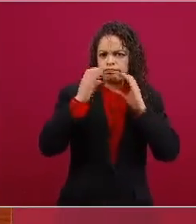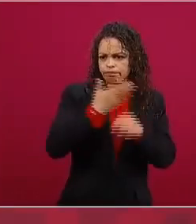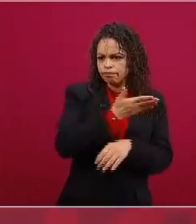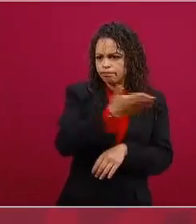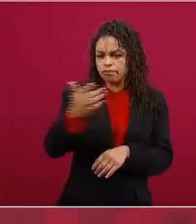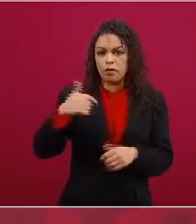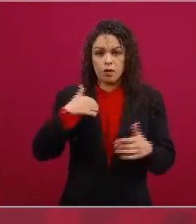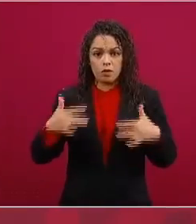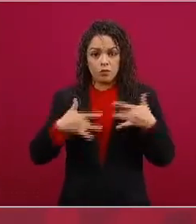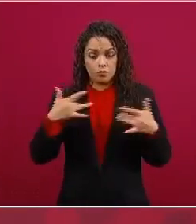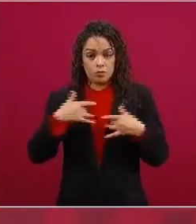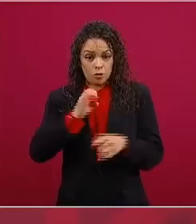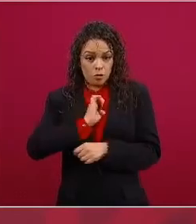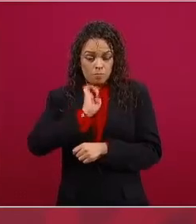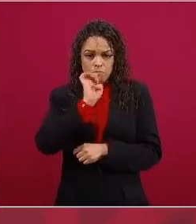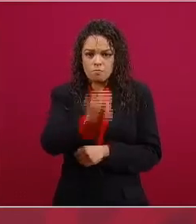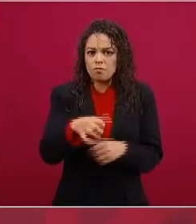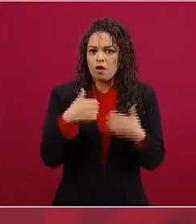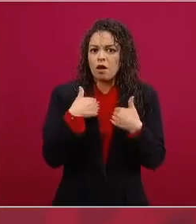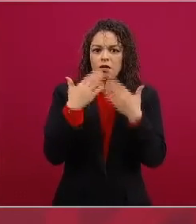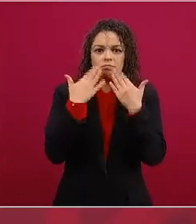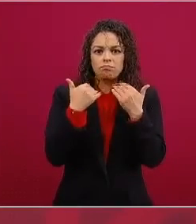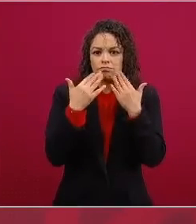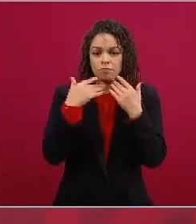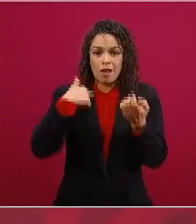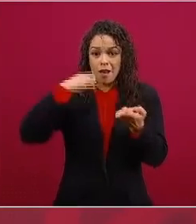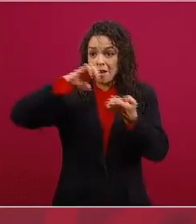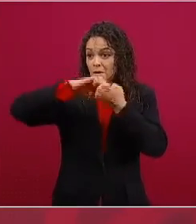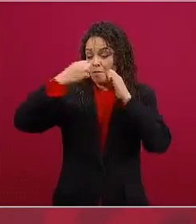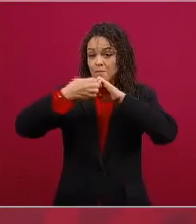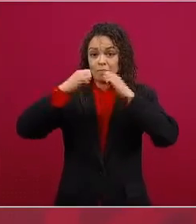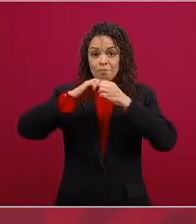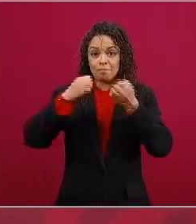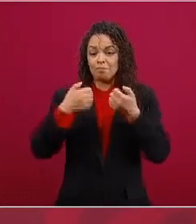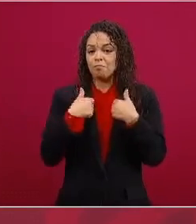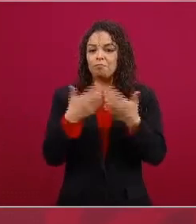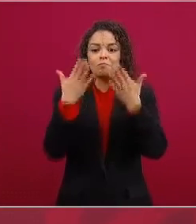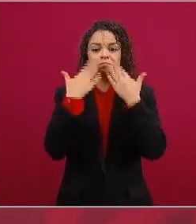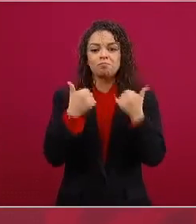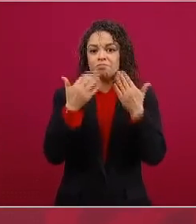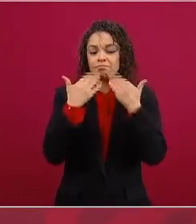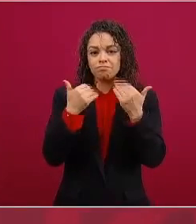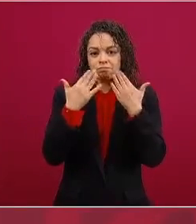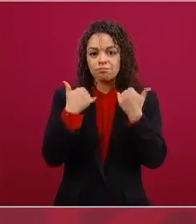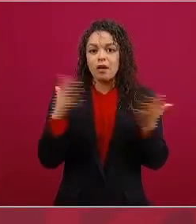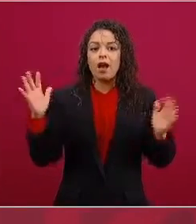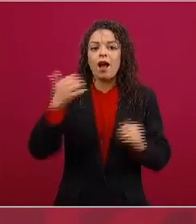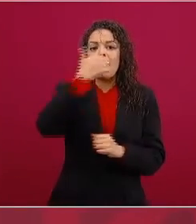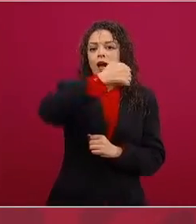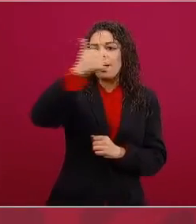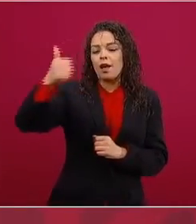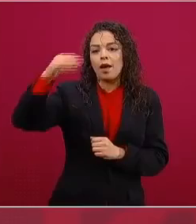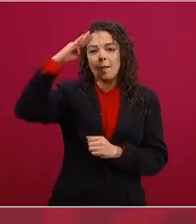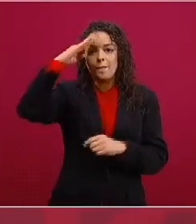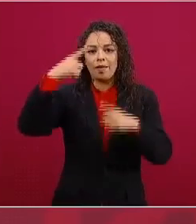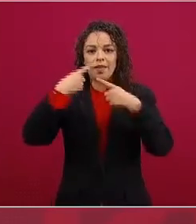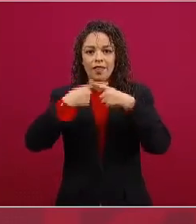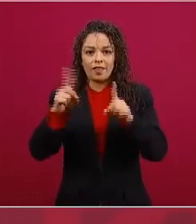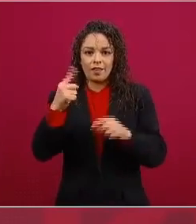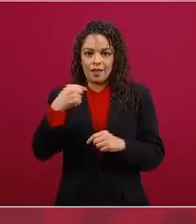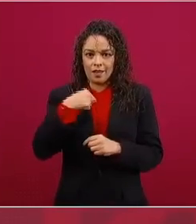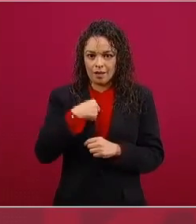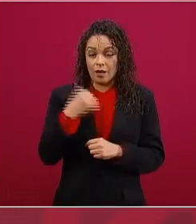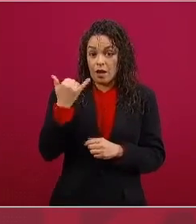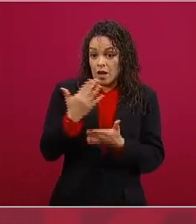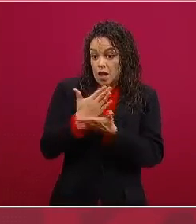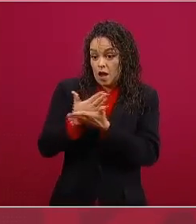tengo enemigos ni quiero tenerlos, tengo adversarios y además tengo una responsabilidad.